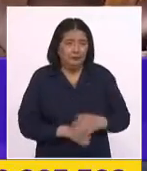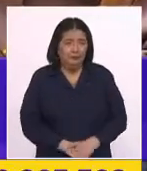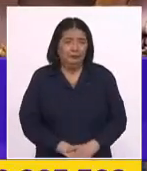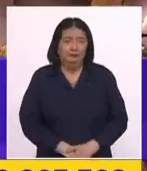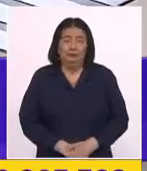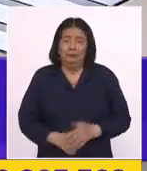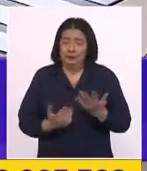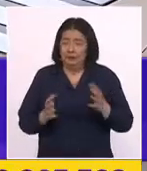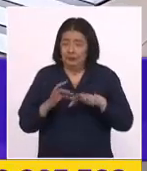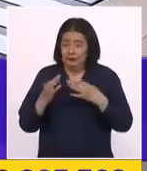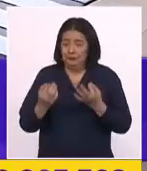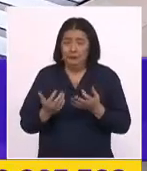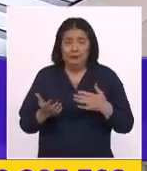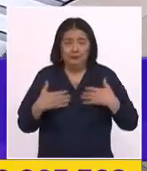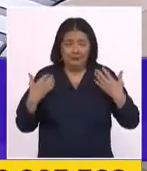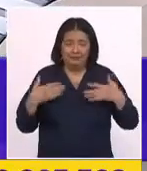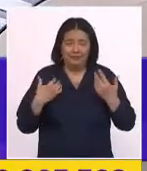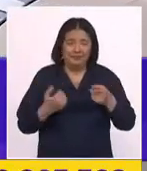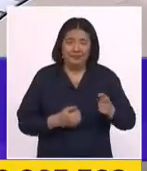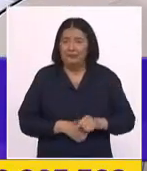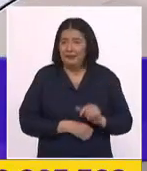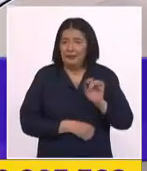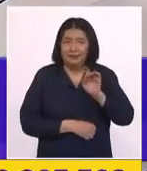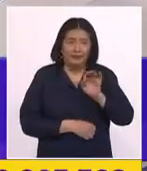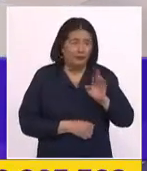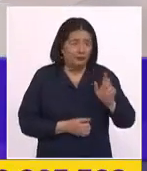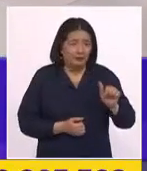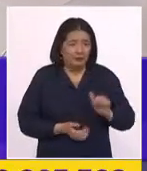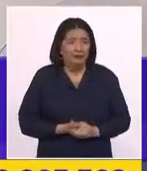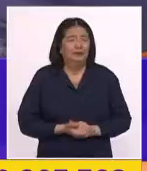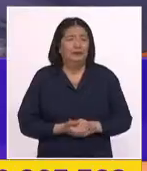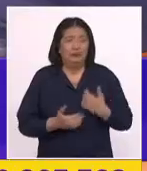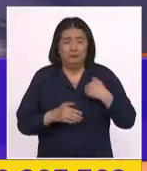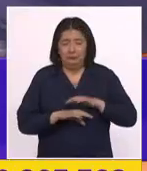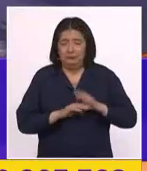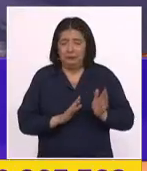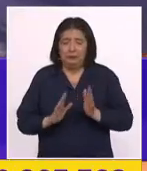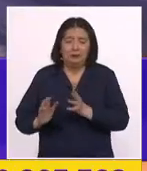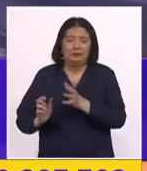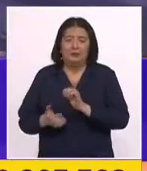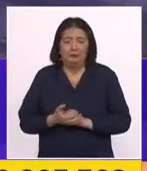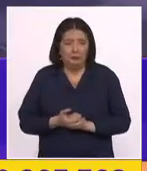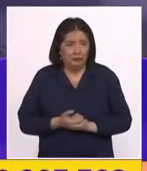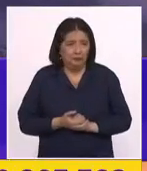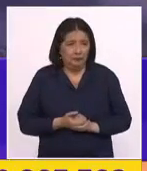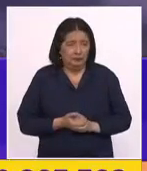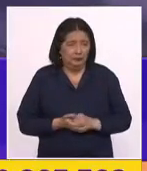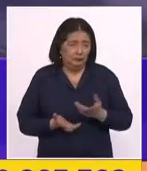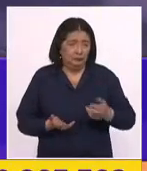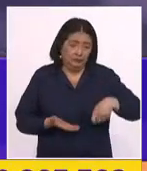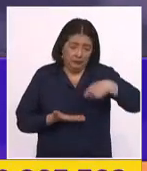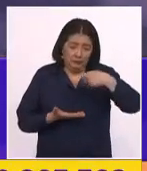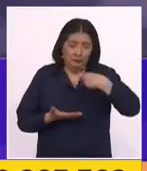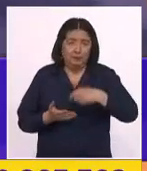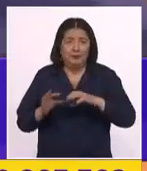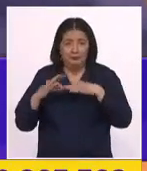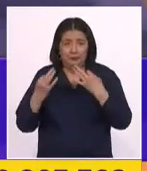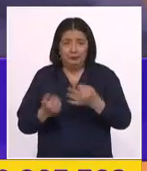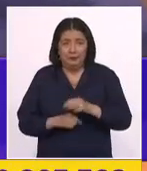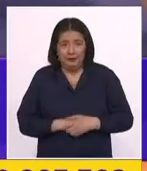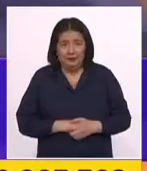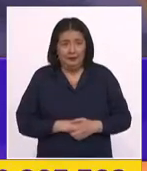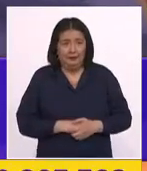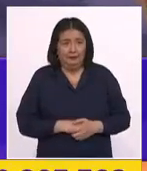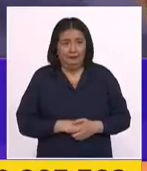Bueno, como la familia está muy feliz por Kimberly, entonces organizamos un almuerzo familiar, ¿no? Entonces